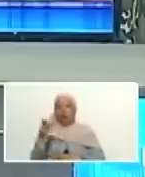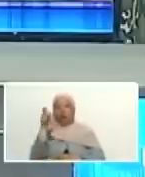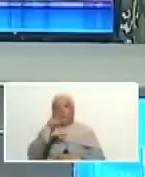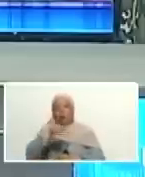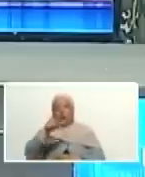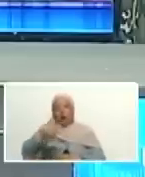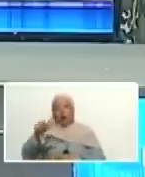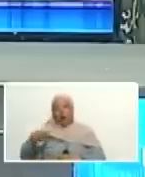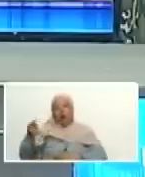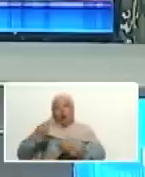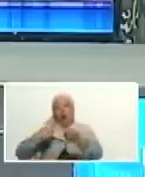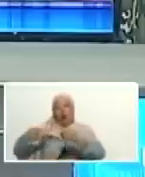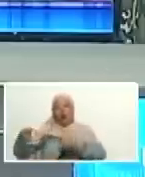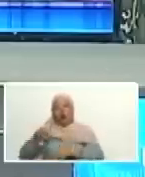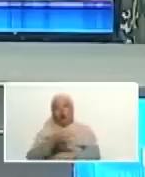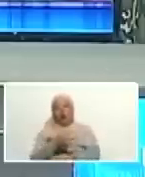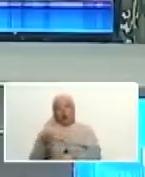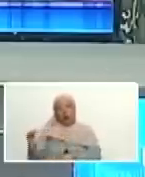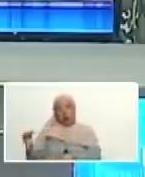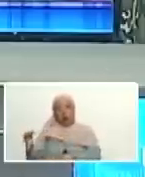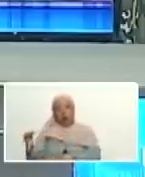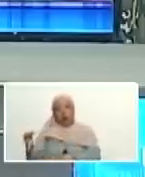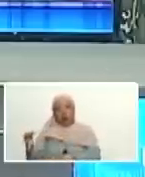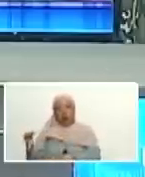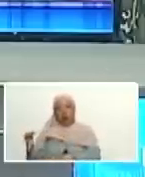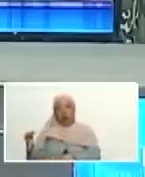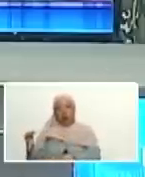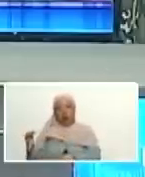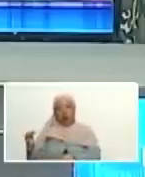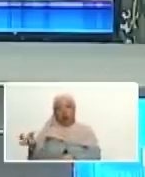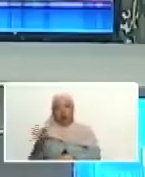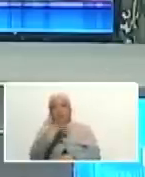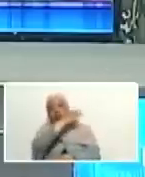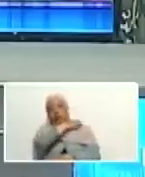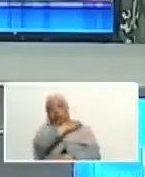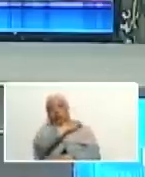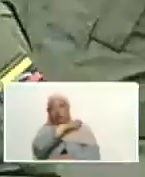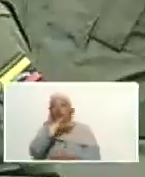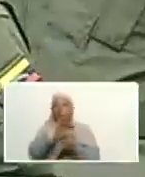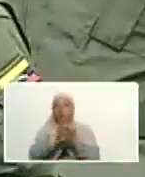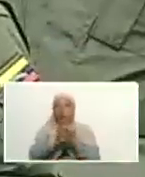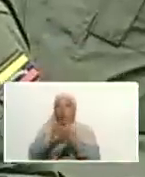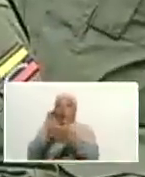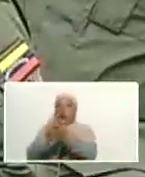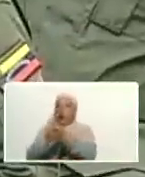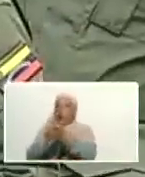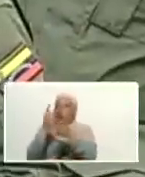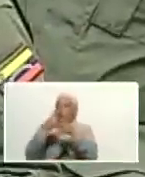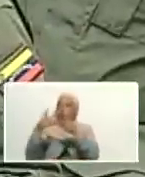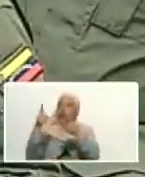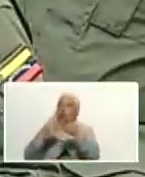haber una coordinación perfecta, padrino. Hernández Lares, compañeros, comandantes.